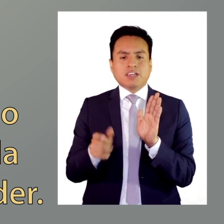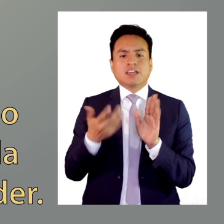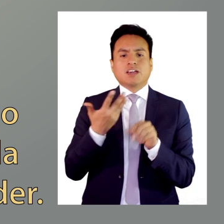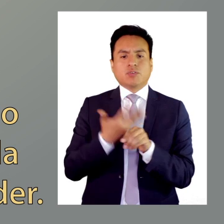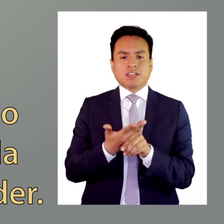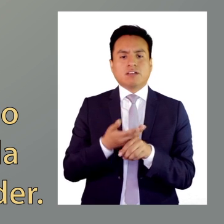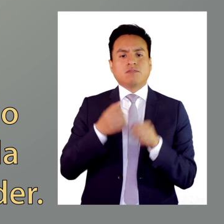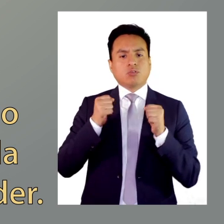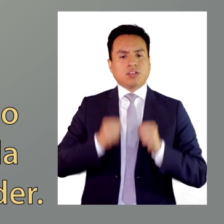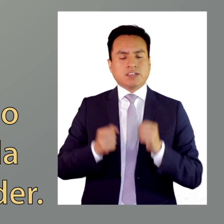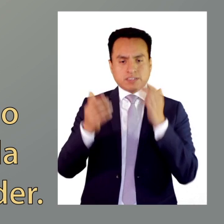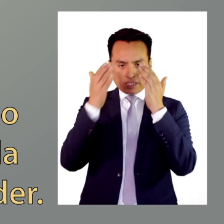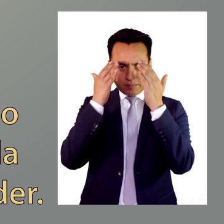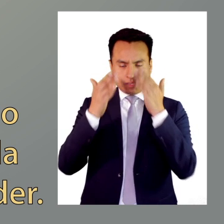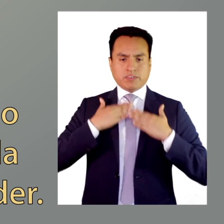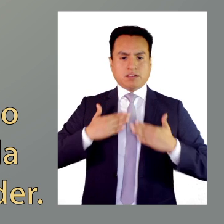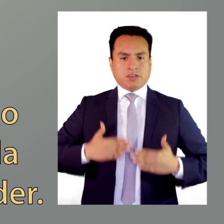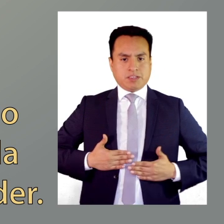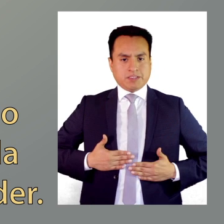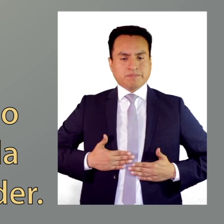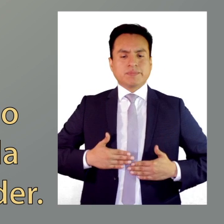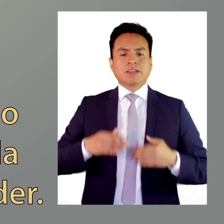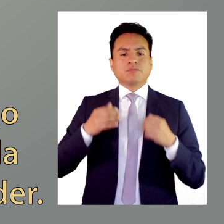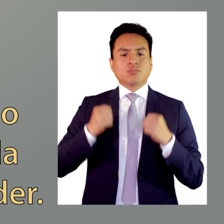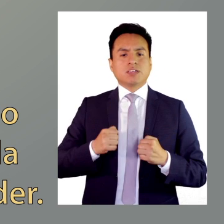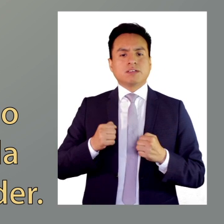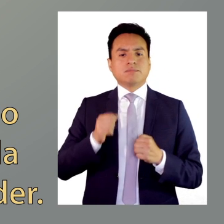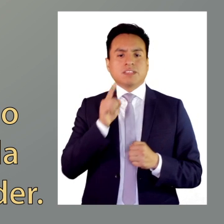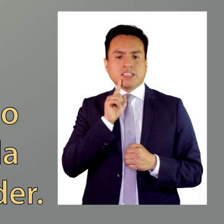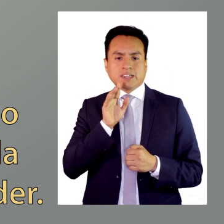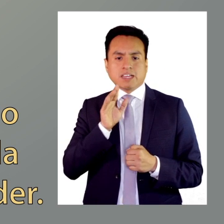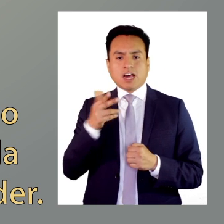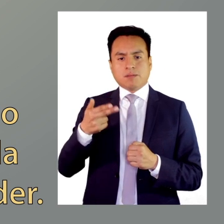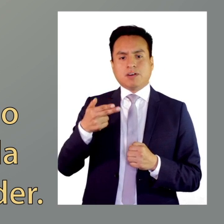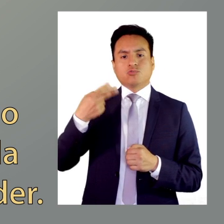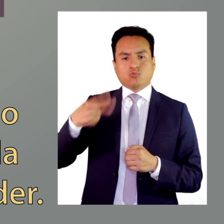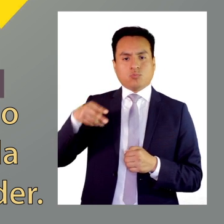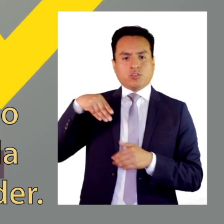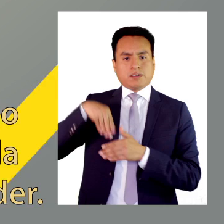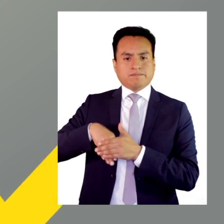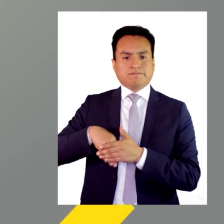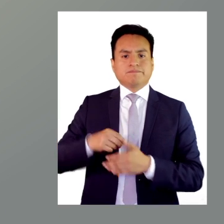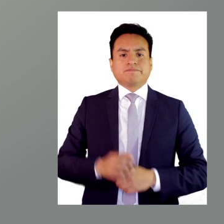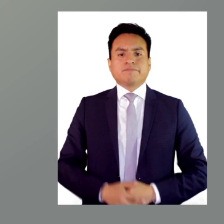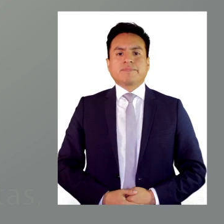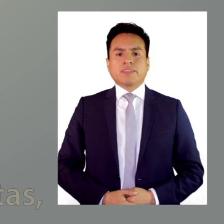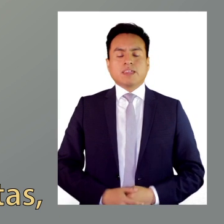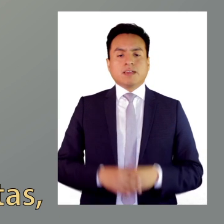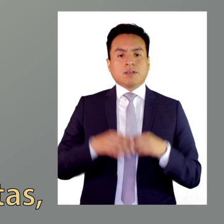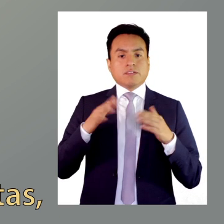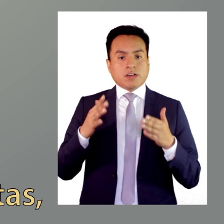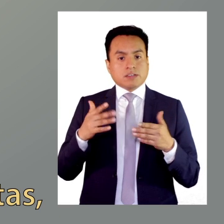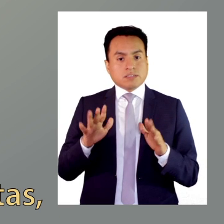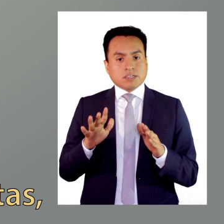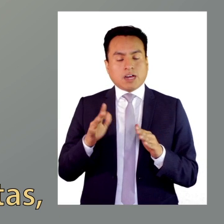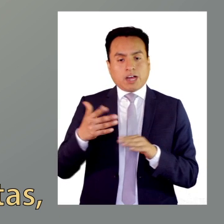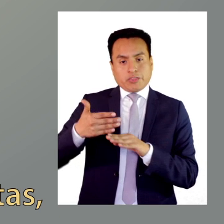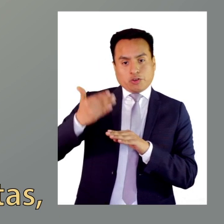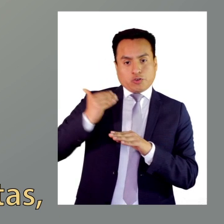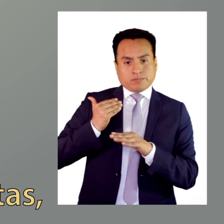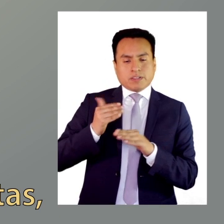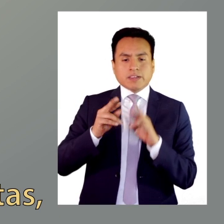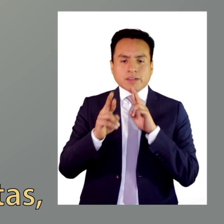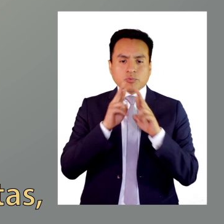persona se encuentra facultada psíquica y físicamente para mantener el arma en su poder para llevar a cabo lo